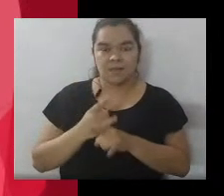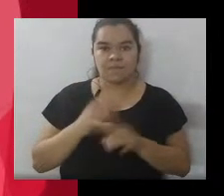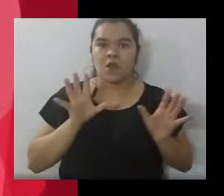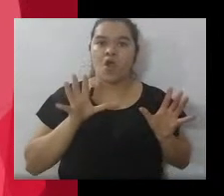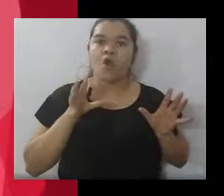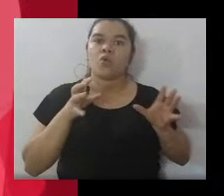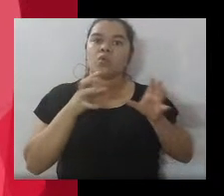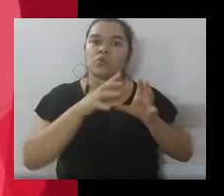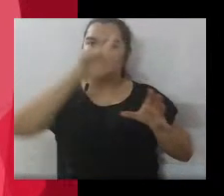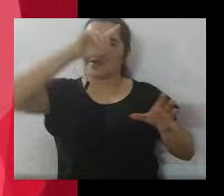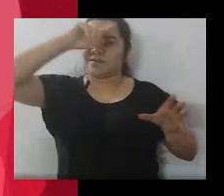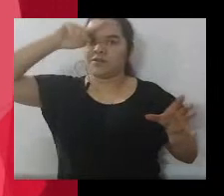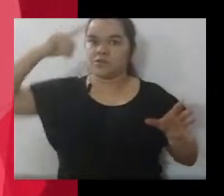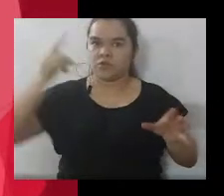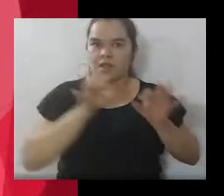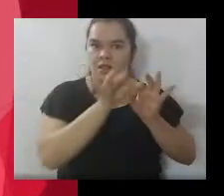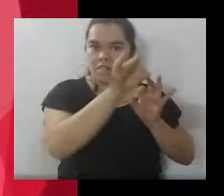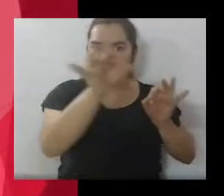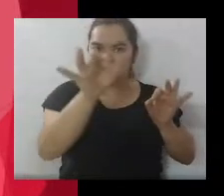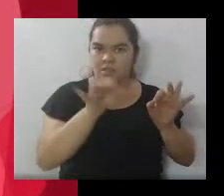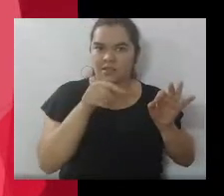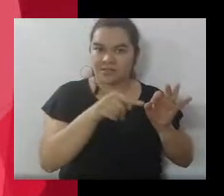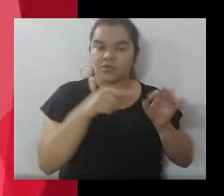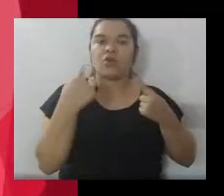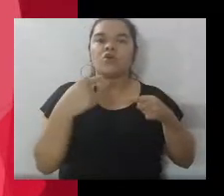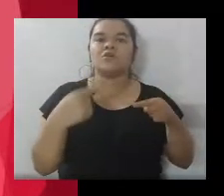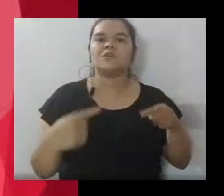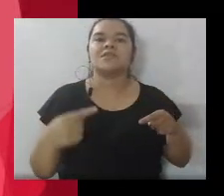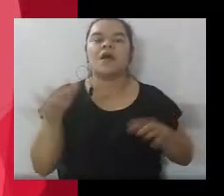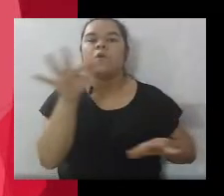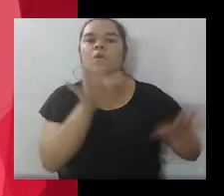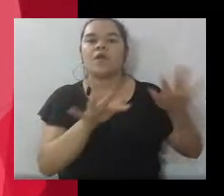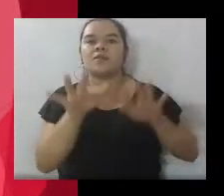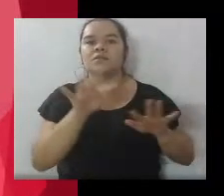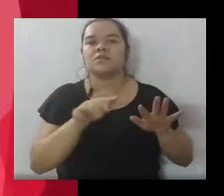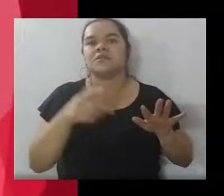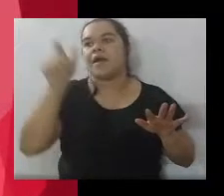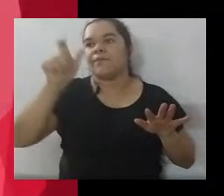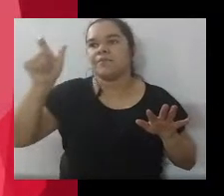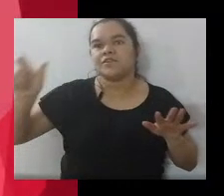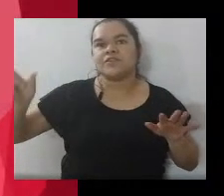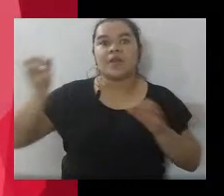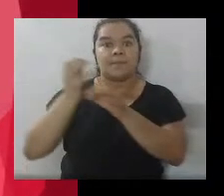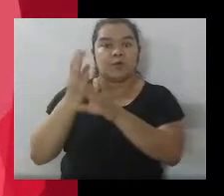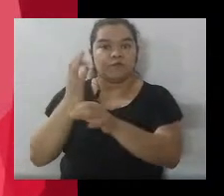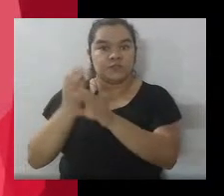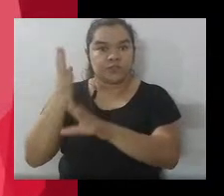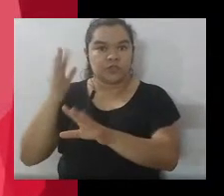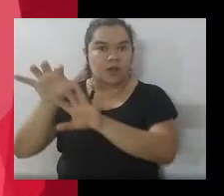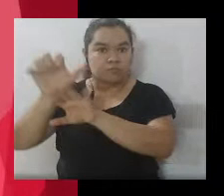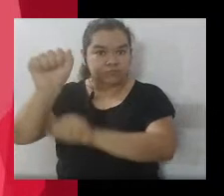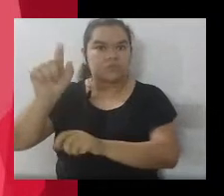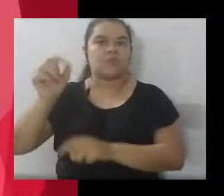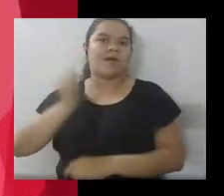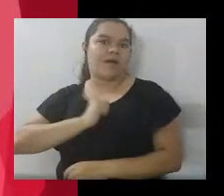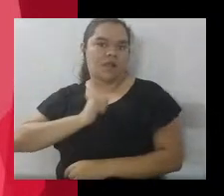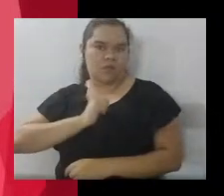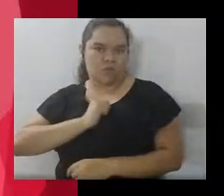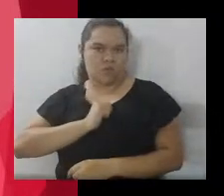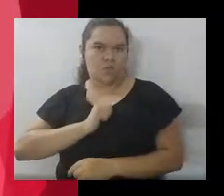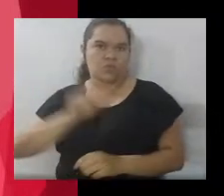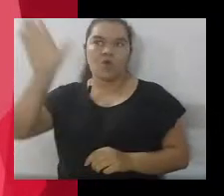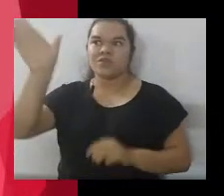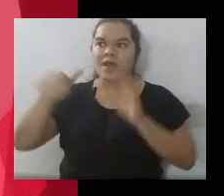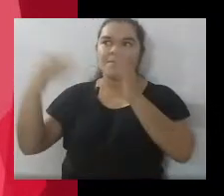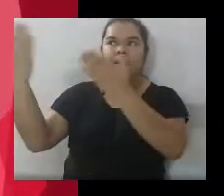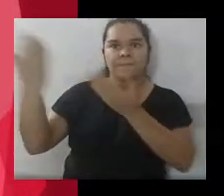realiza eventos a los cuales están invitados tanto profesionales como alumnos. El año